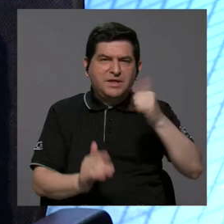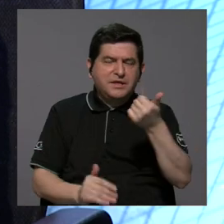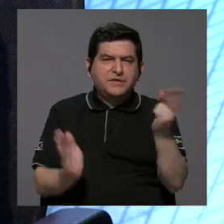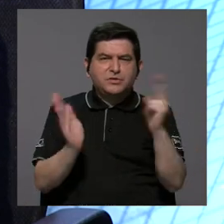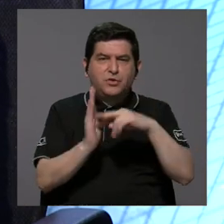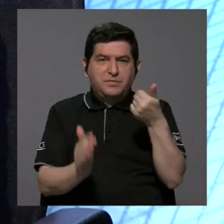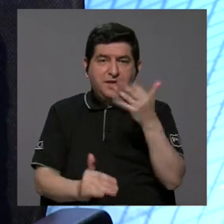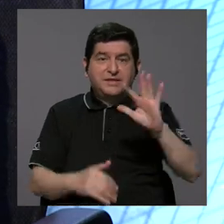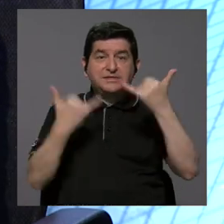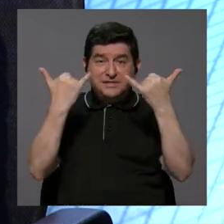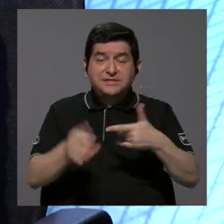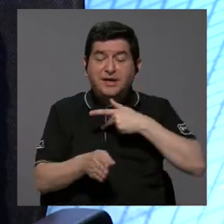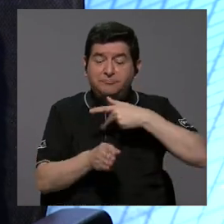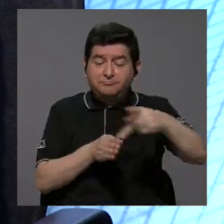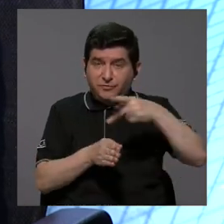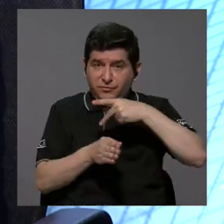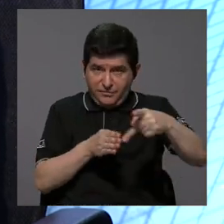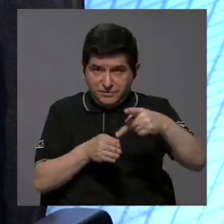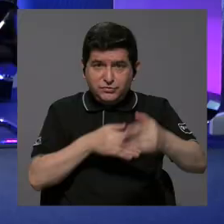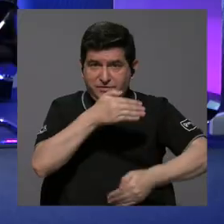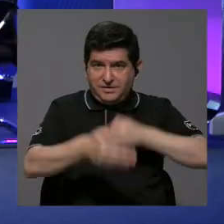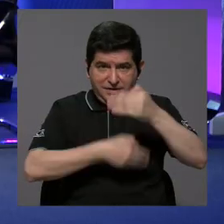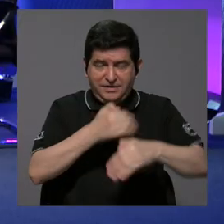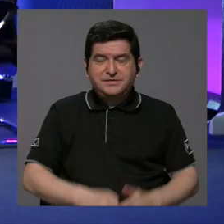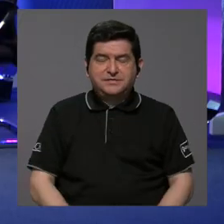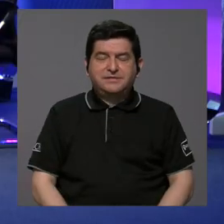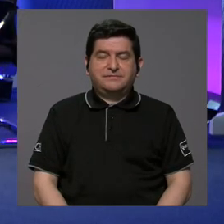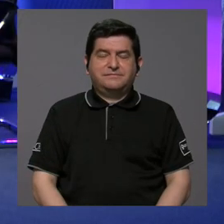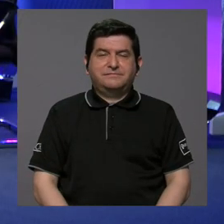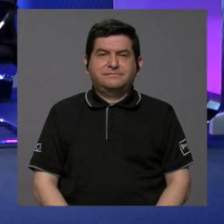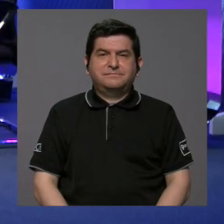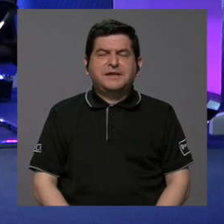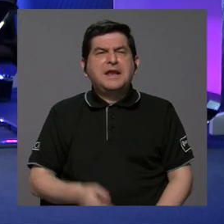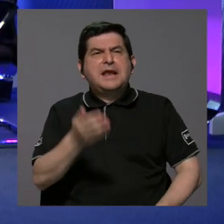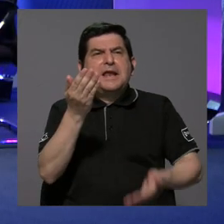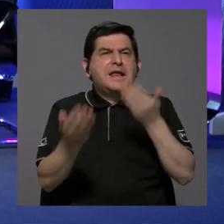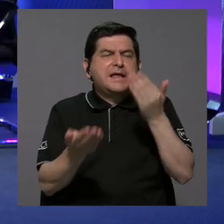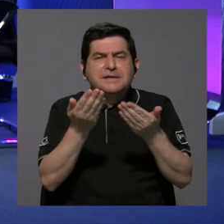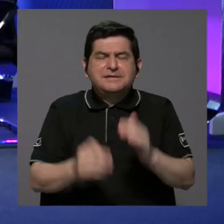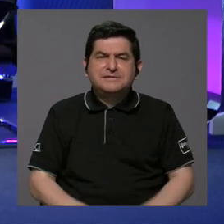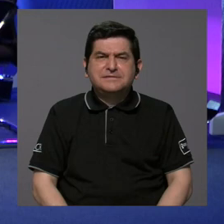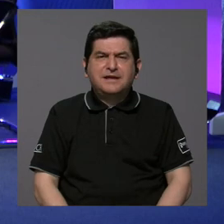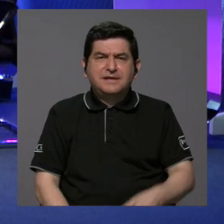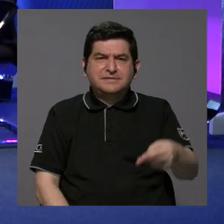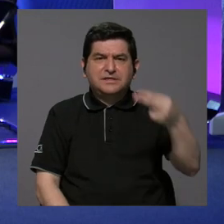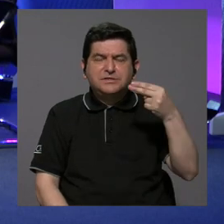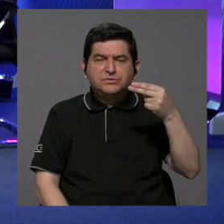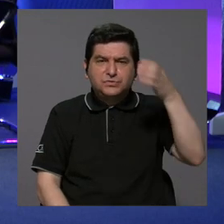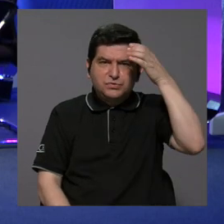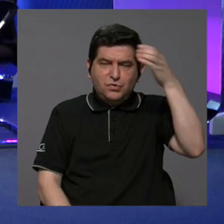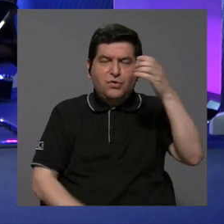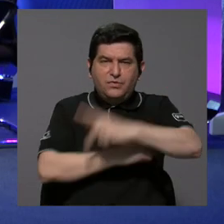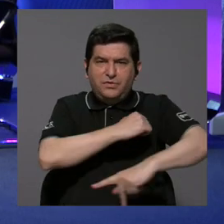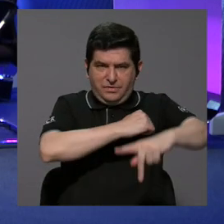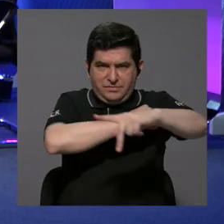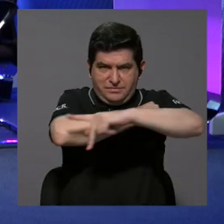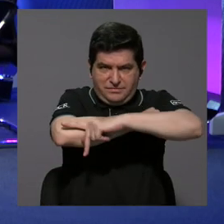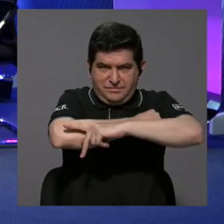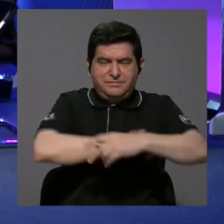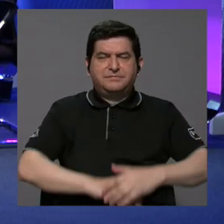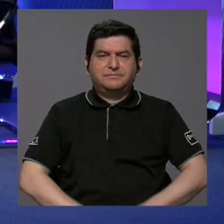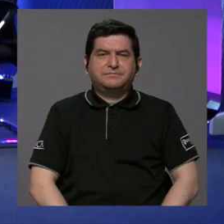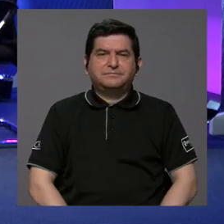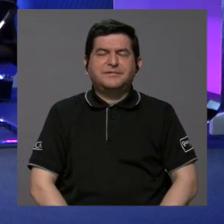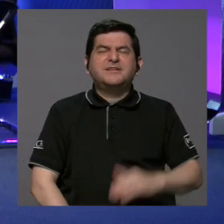2015 que se empieza a profesionalizar el género Tal vez porque en la historia cultural de nuestro país